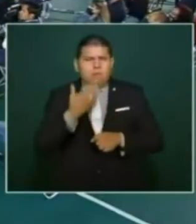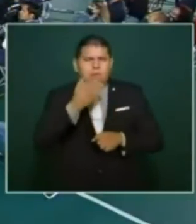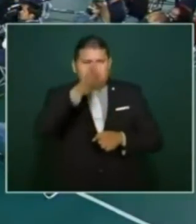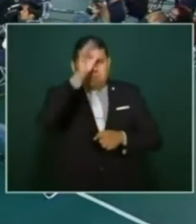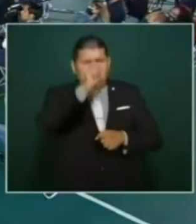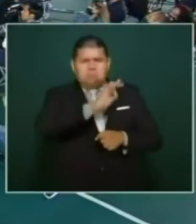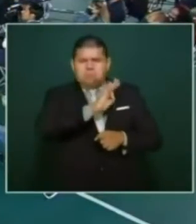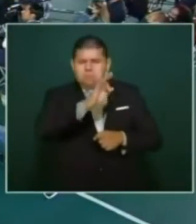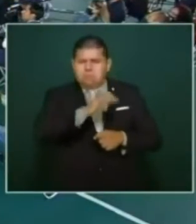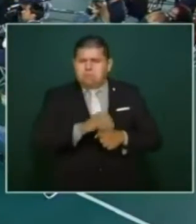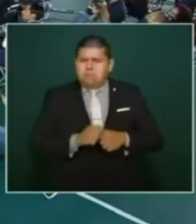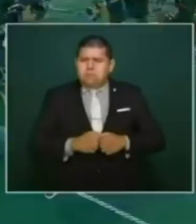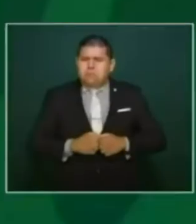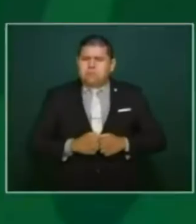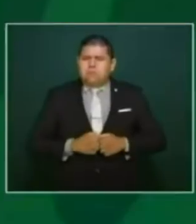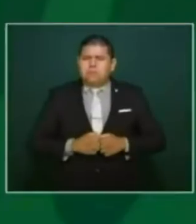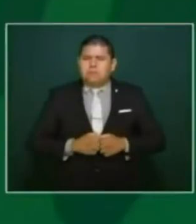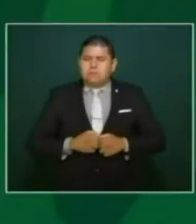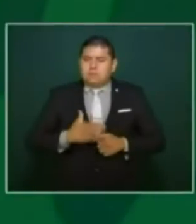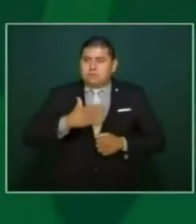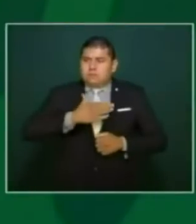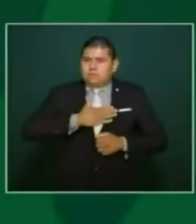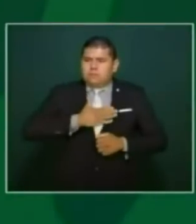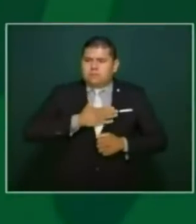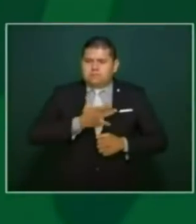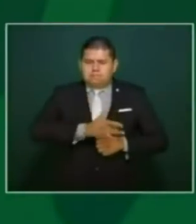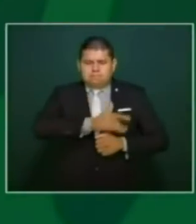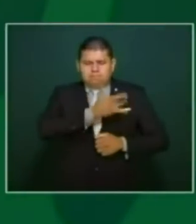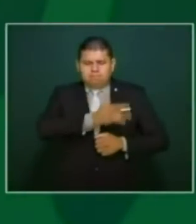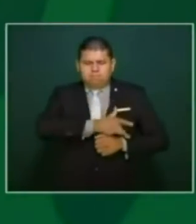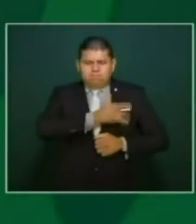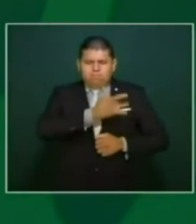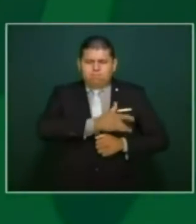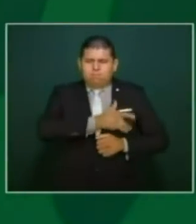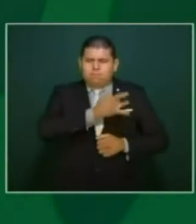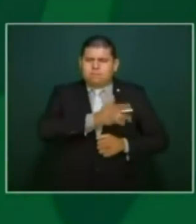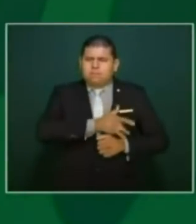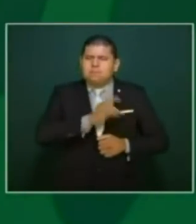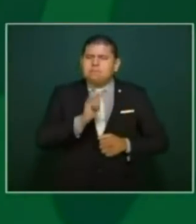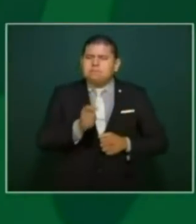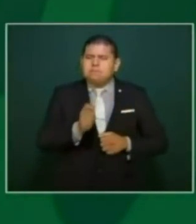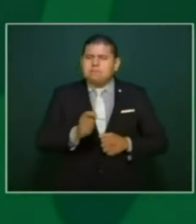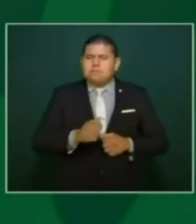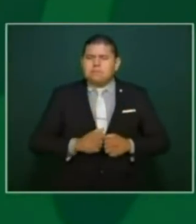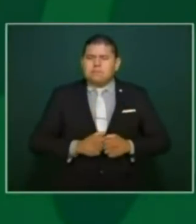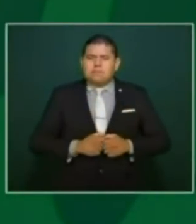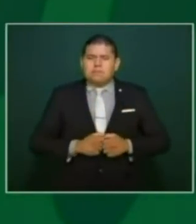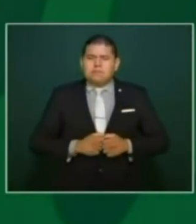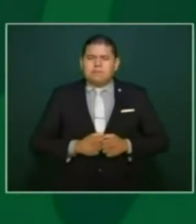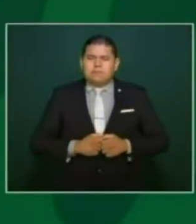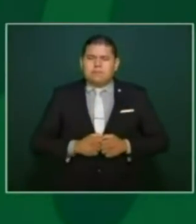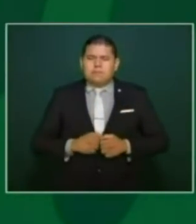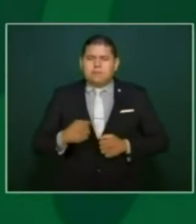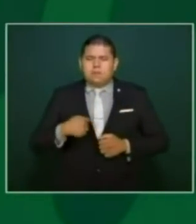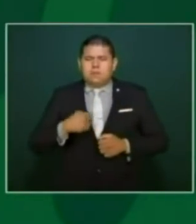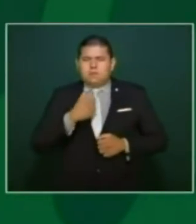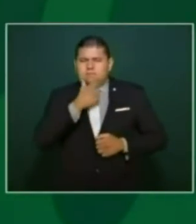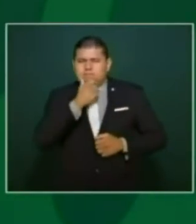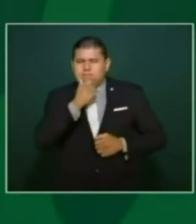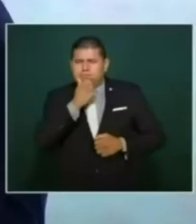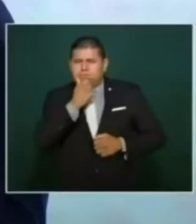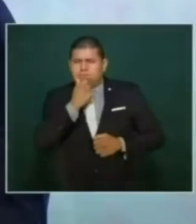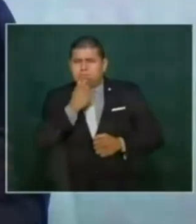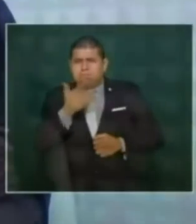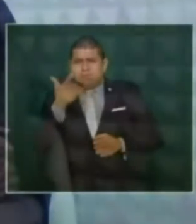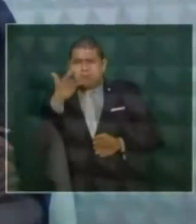son créditos que el propio Santiago Nieto solicitó, pero pues que ya va a ser la Secretaría de la Función